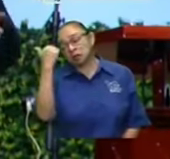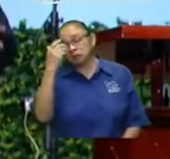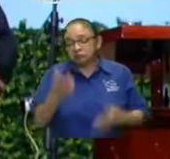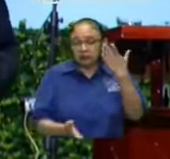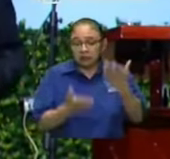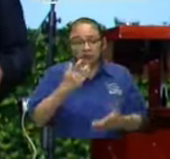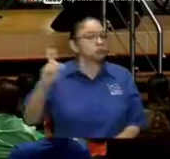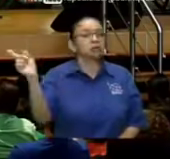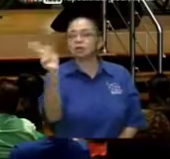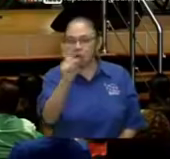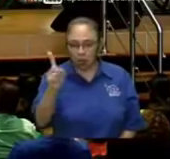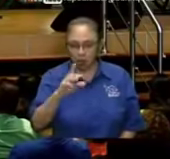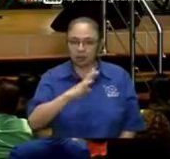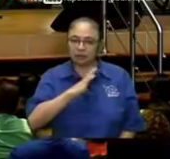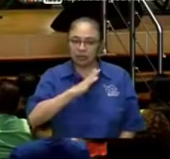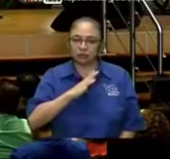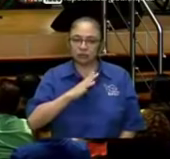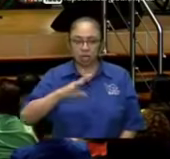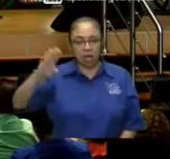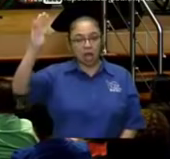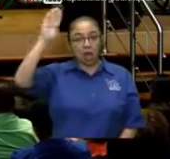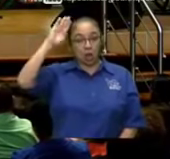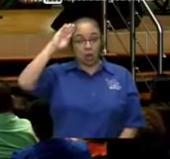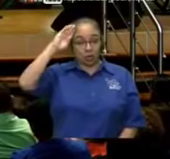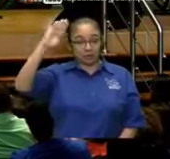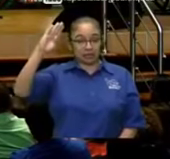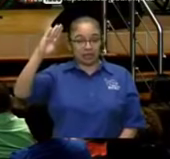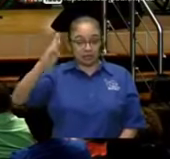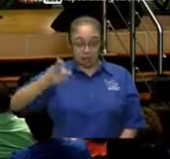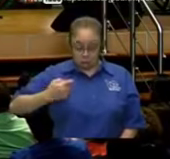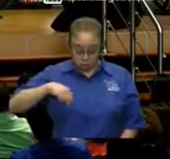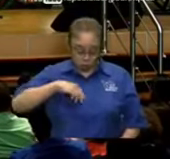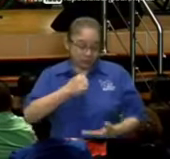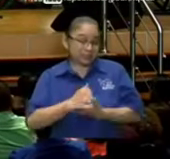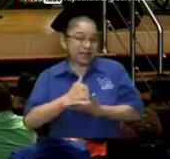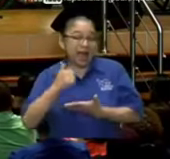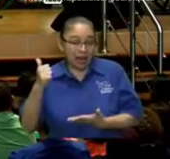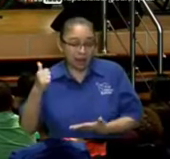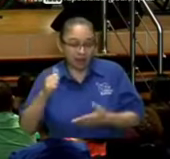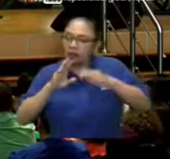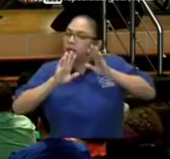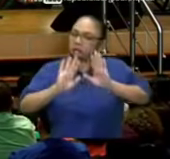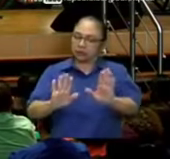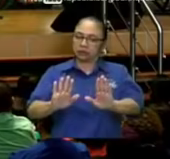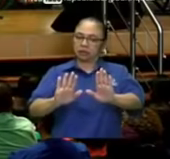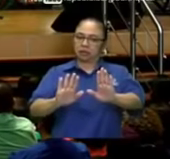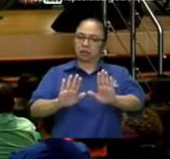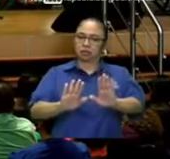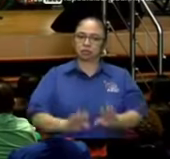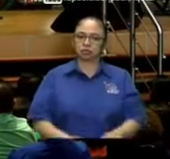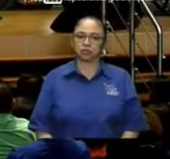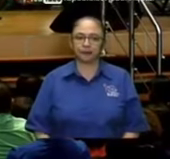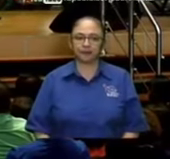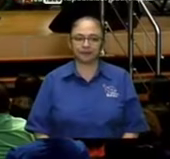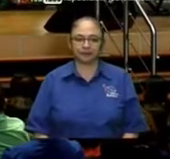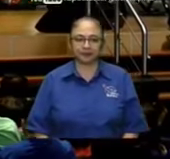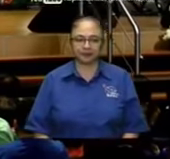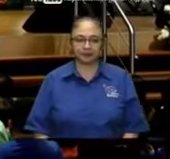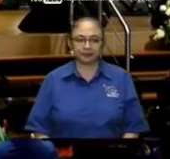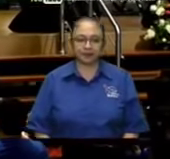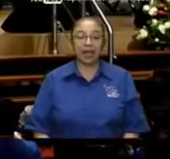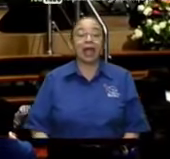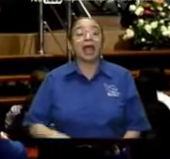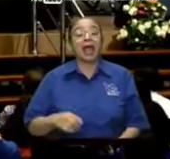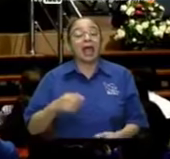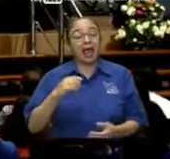que conquistar nuestra alma. Dejar de ser inestable, un montón de cosas. Ese sería un tema aparte, ¿verdad? Pero la cuestión es que cuando el